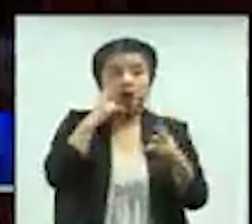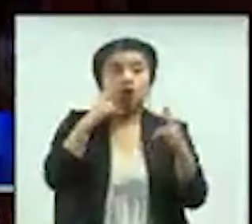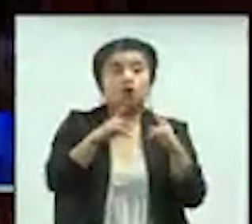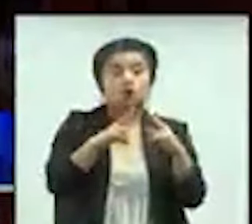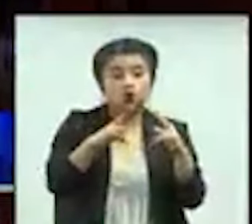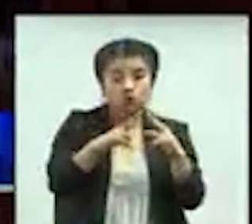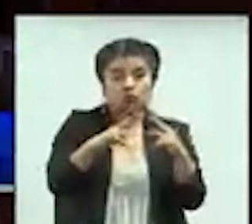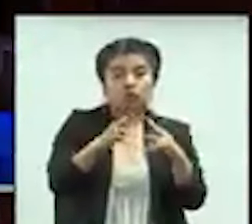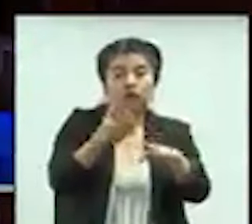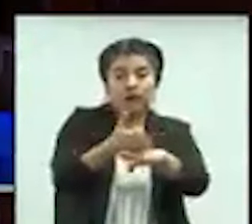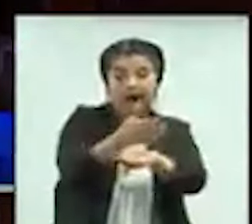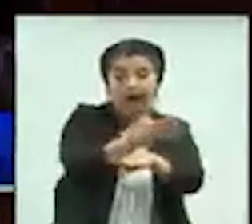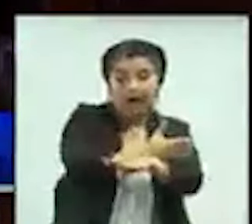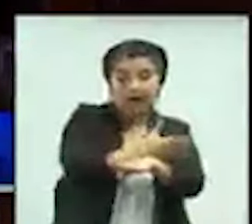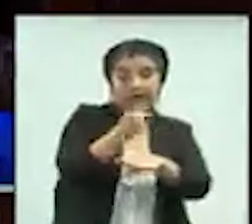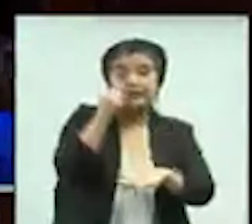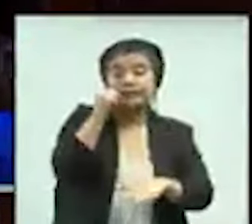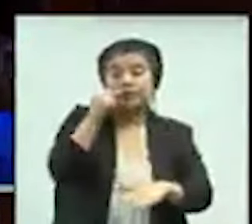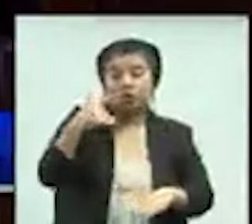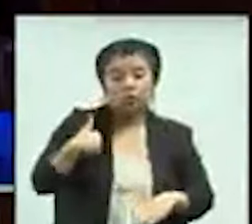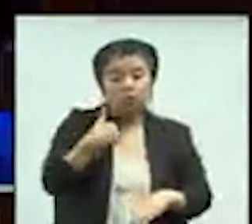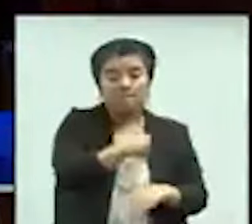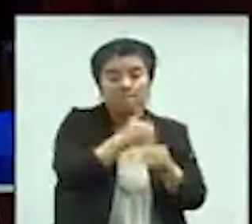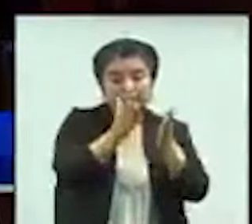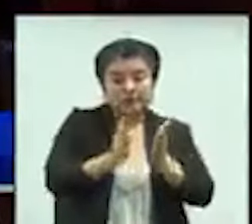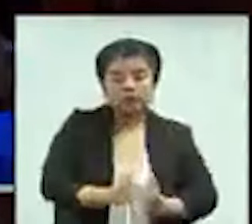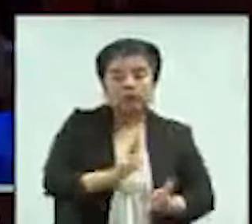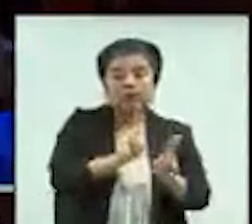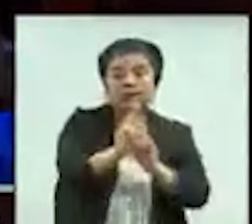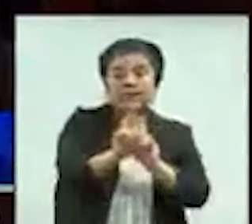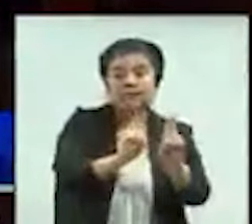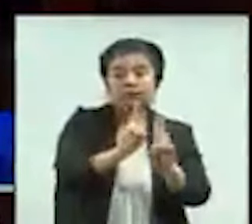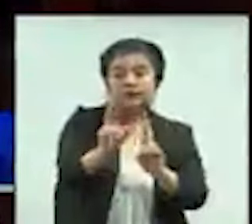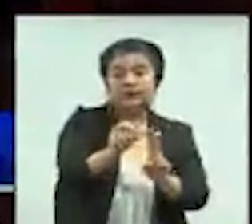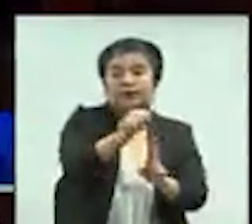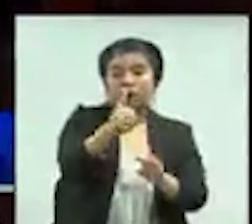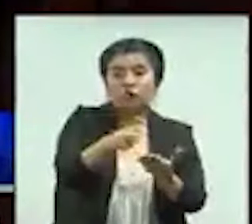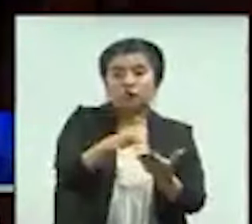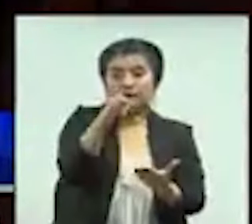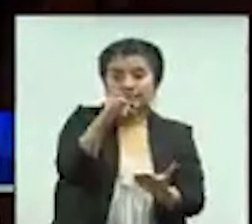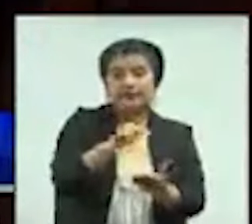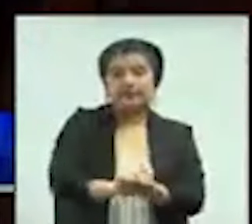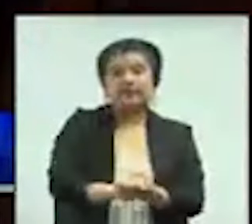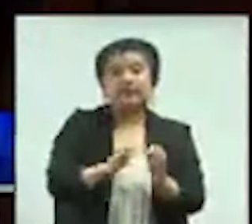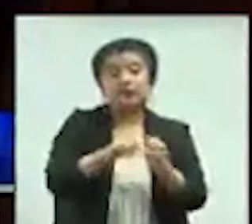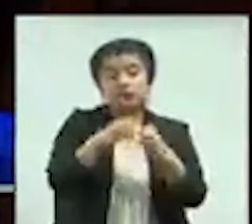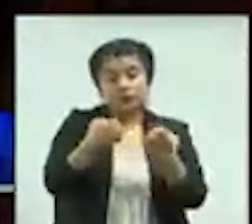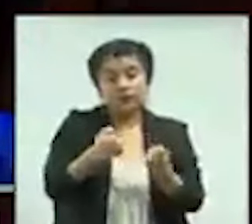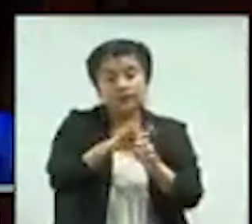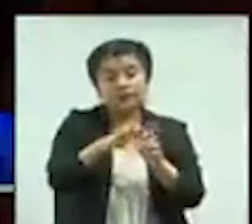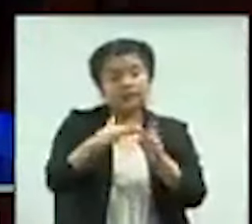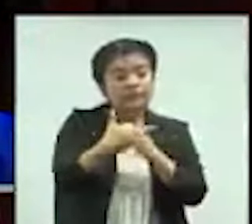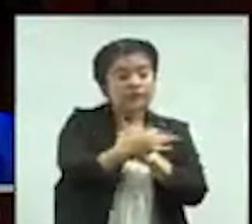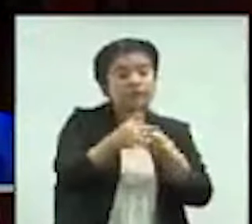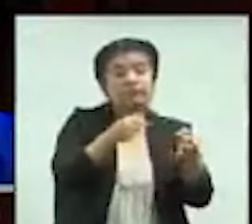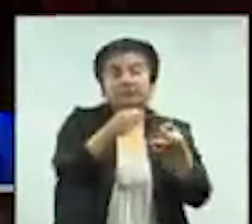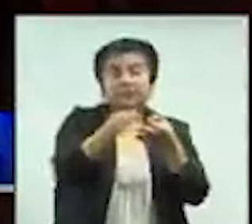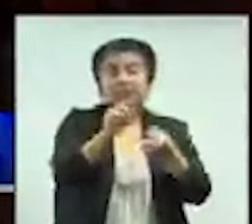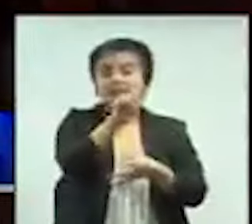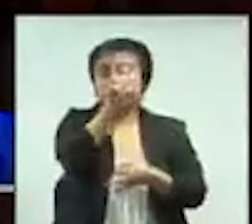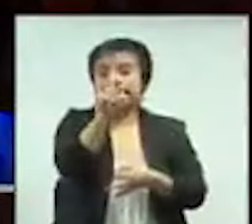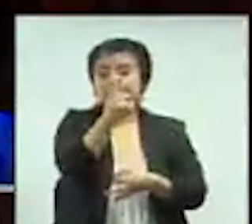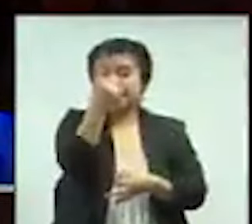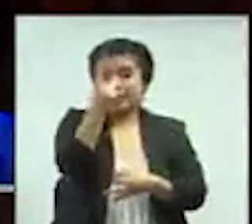conocimiento el señor Ministro de Relaciones Exteriores. Para dar contexto a la primera